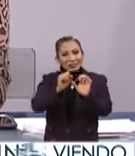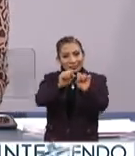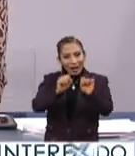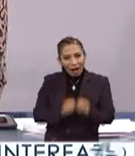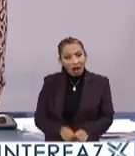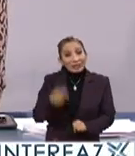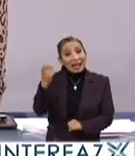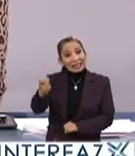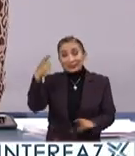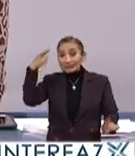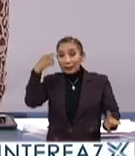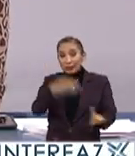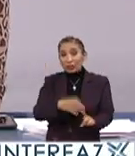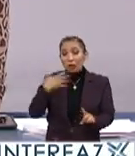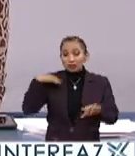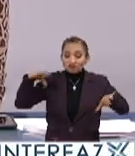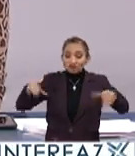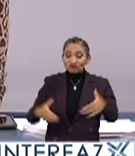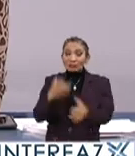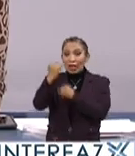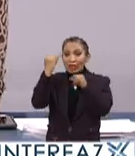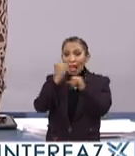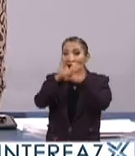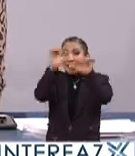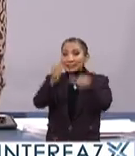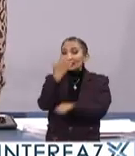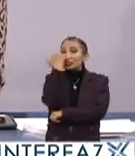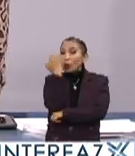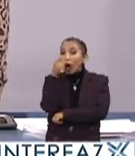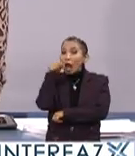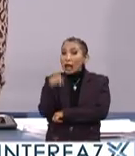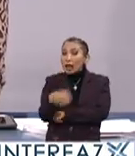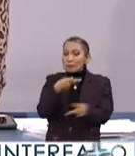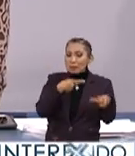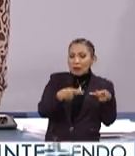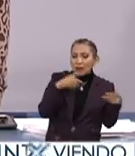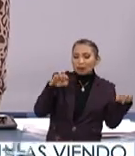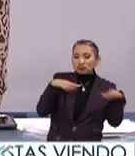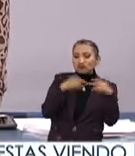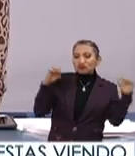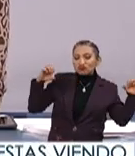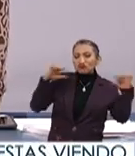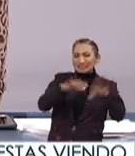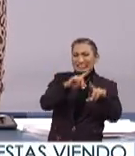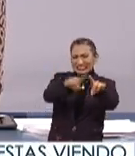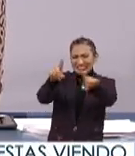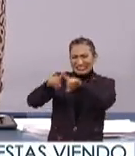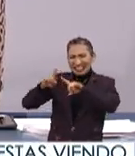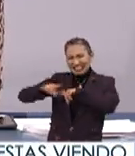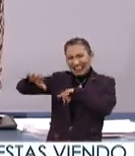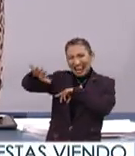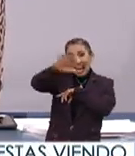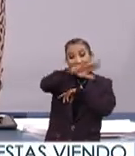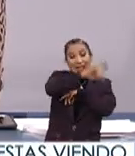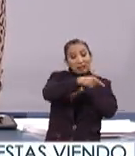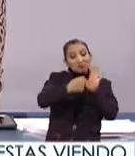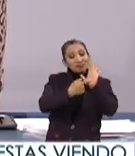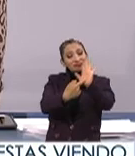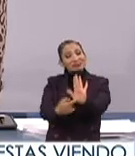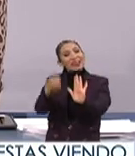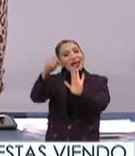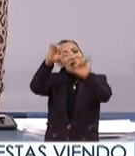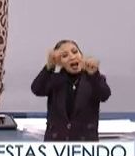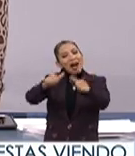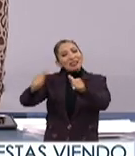aula. Con este objetivo, el Consorcio Internacional Arte y Escuela está organizando un encuentro multidisciplinario en donde dan a conocer